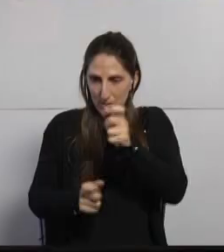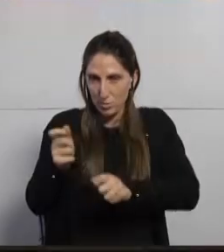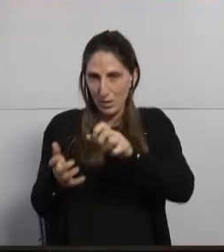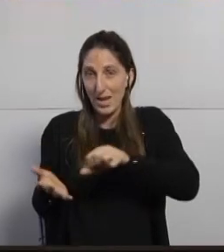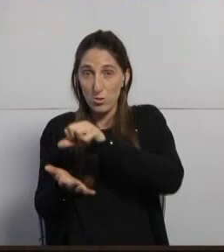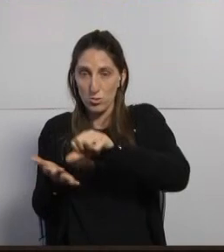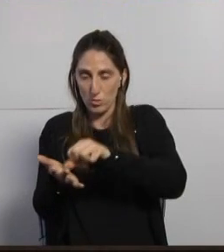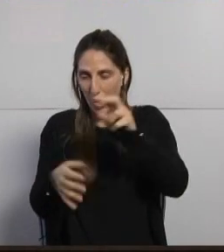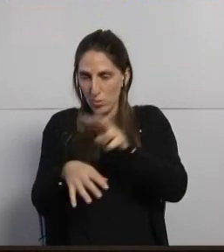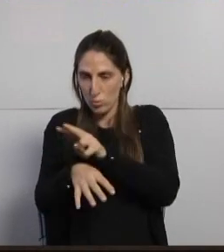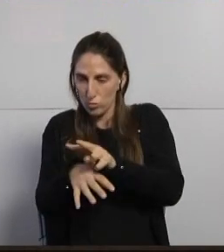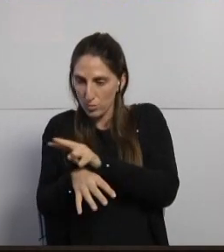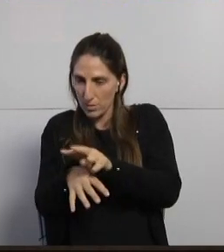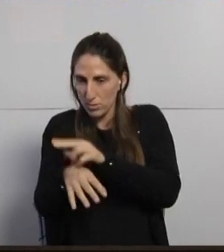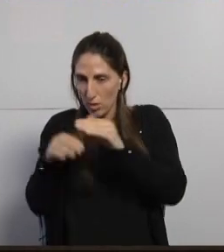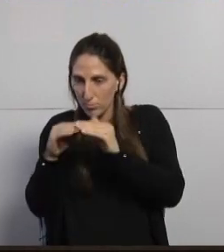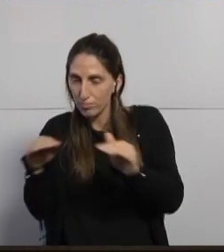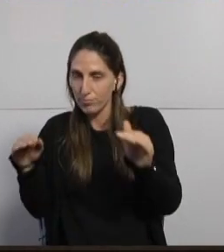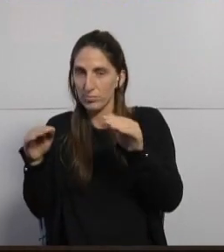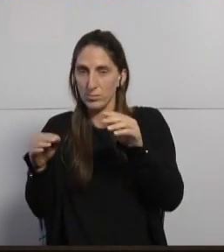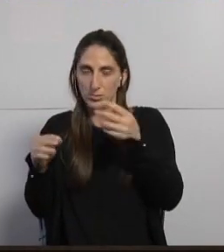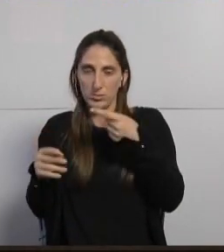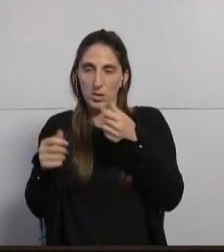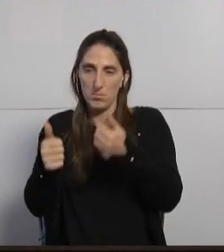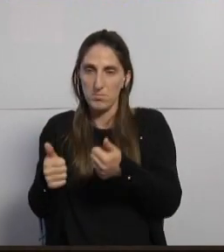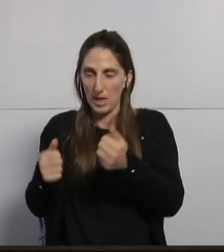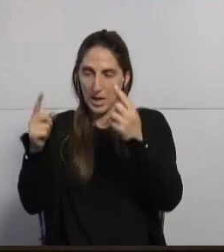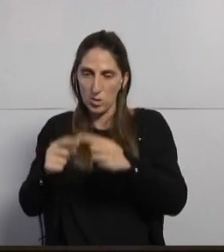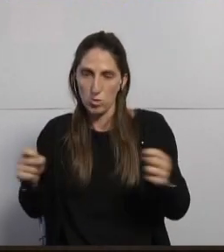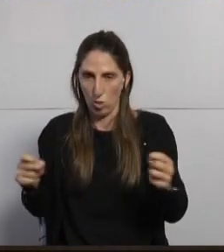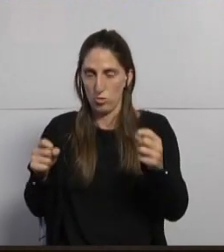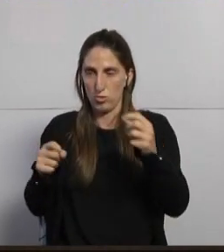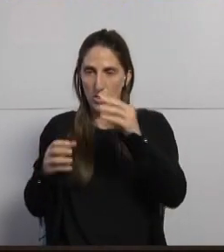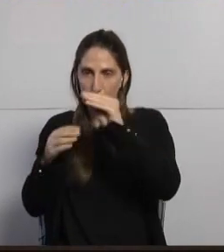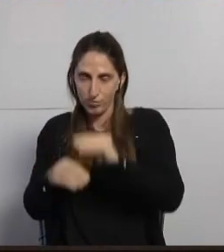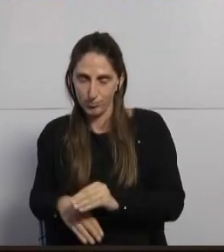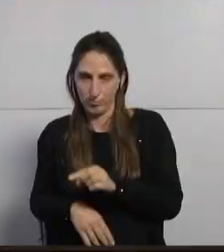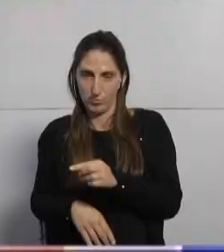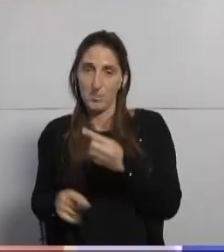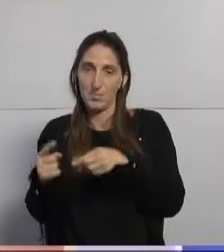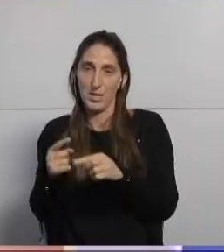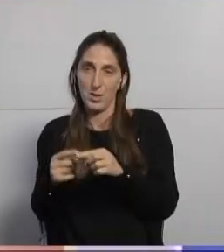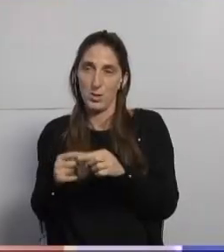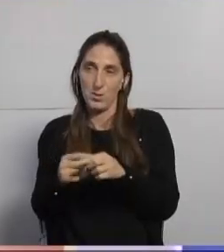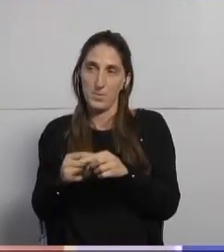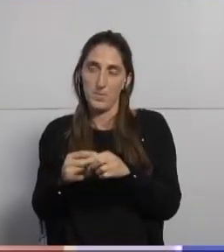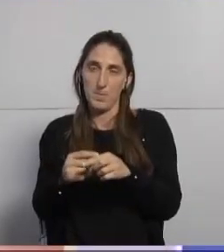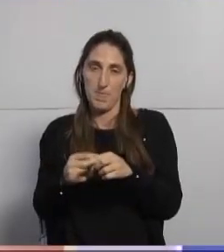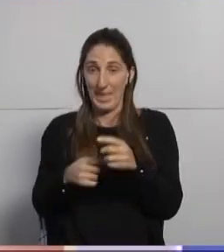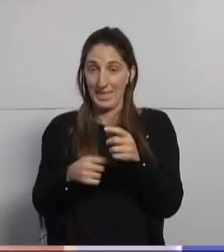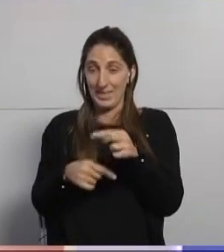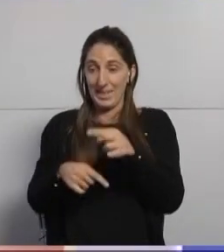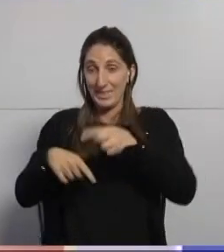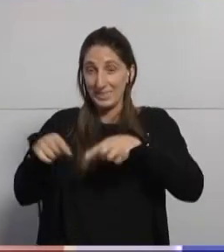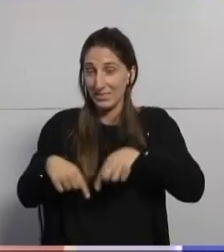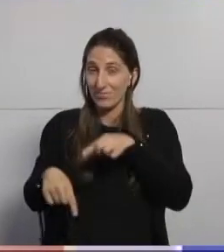una supervisión optimizada y de la gestión y eficiencia de sus recursos. Eso es evidente, pero ya la propia gestión de